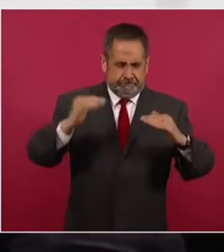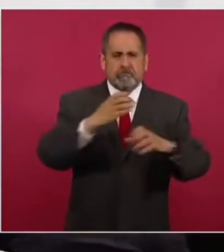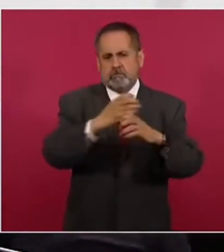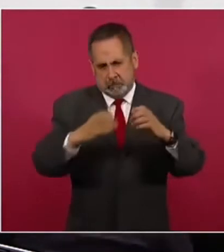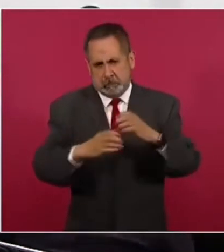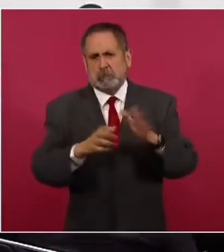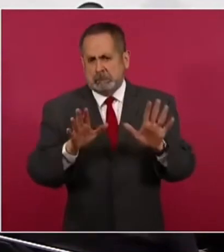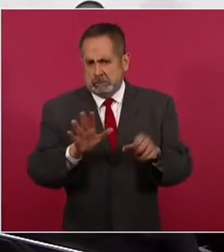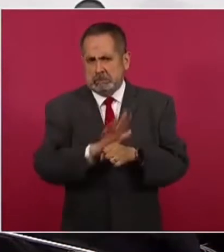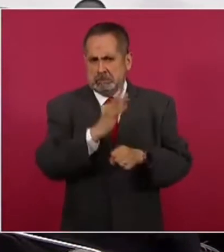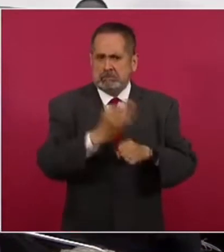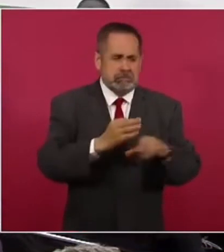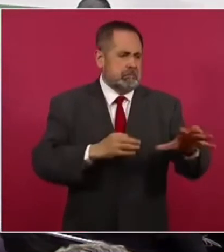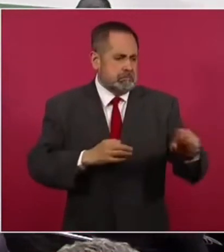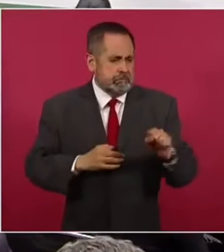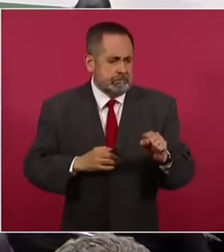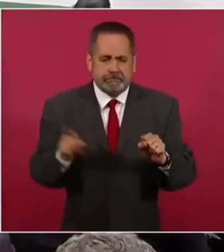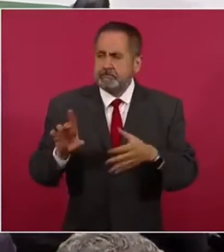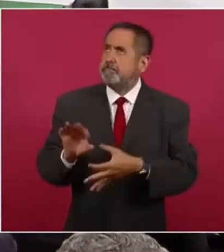material y lo espiritual,